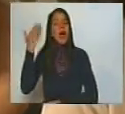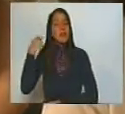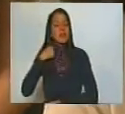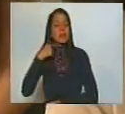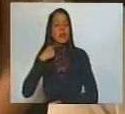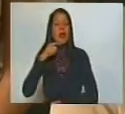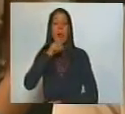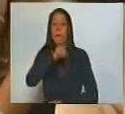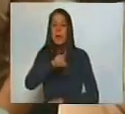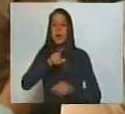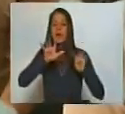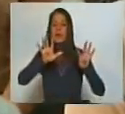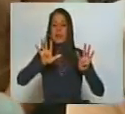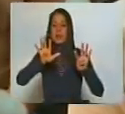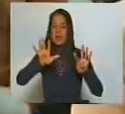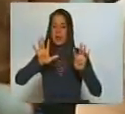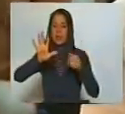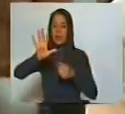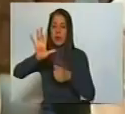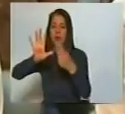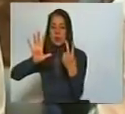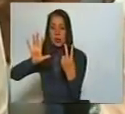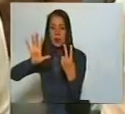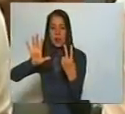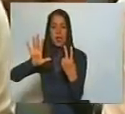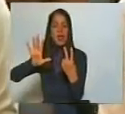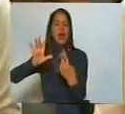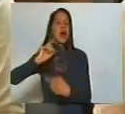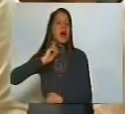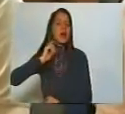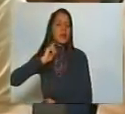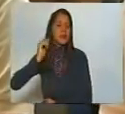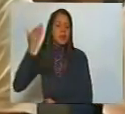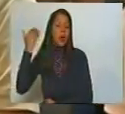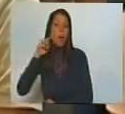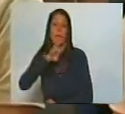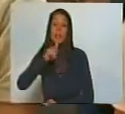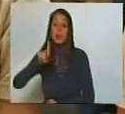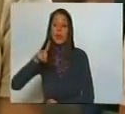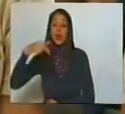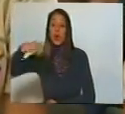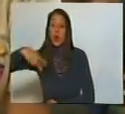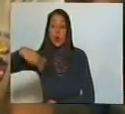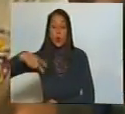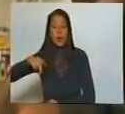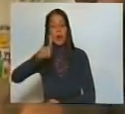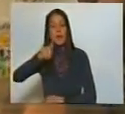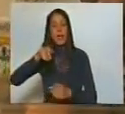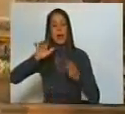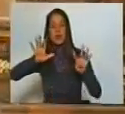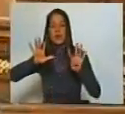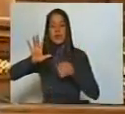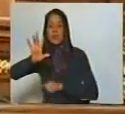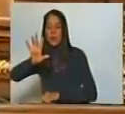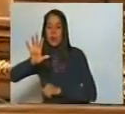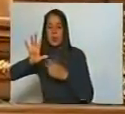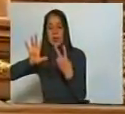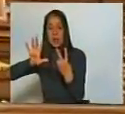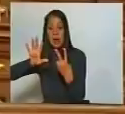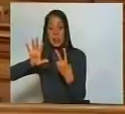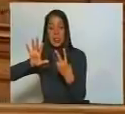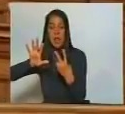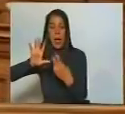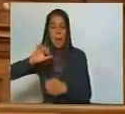de noviembre de 1957, porque el 21 de noviembre de 1957 la Seguridad